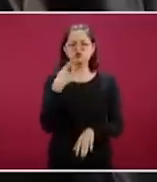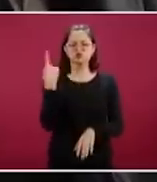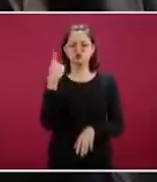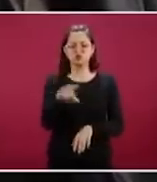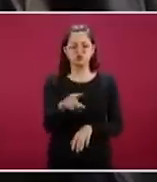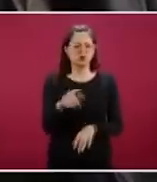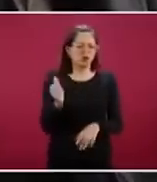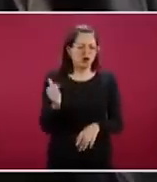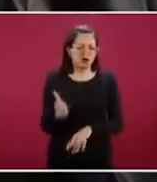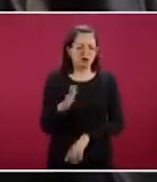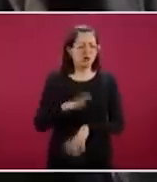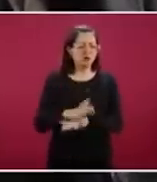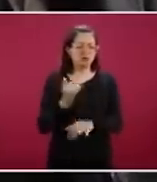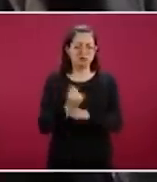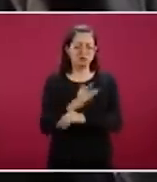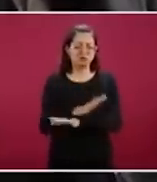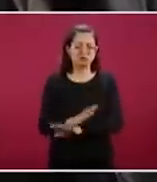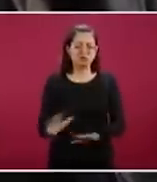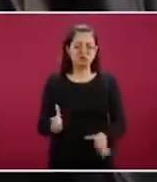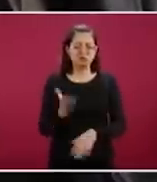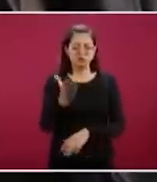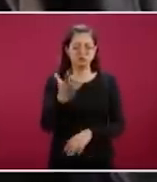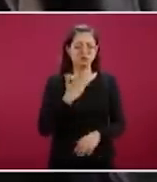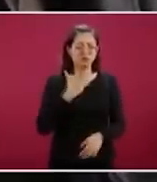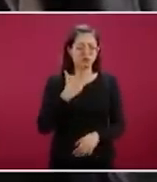si tiene usted algún informe o informe